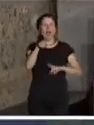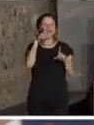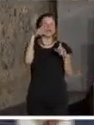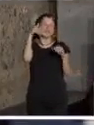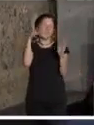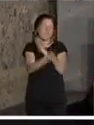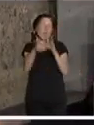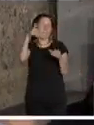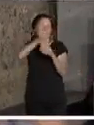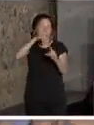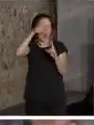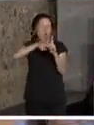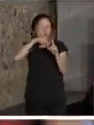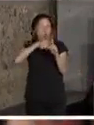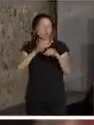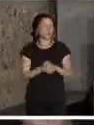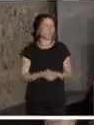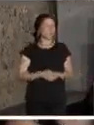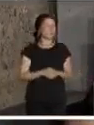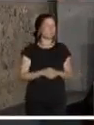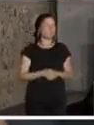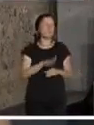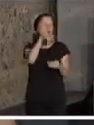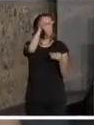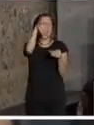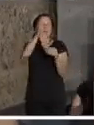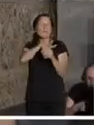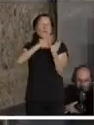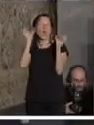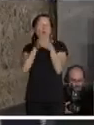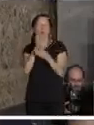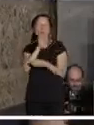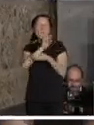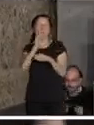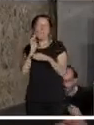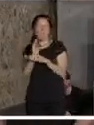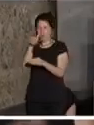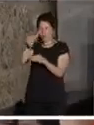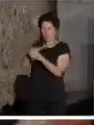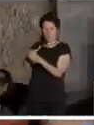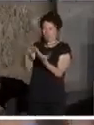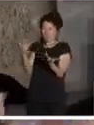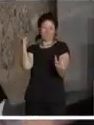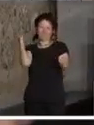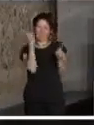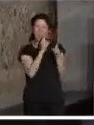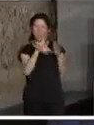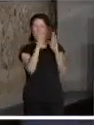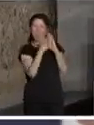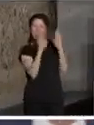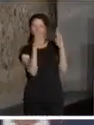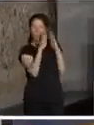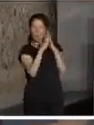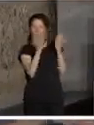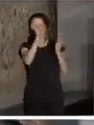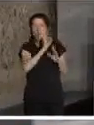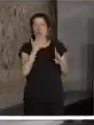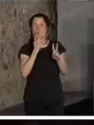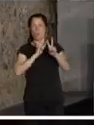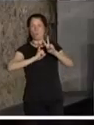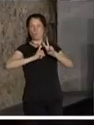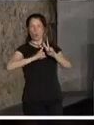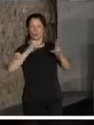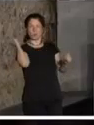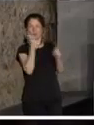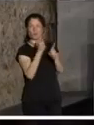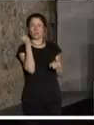Esos son los votos útiles y no el voto al partido popular que ha votado en contra de la ley de vivienda o a vox que